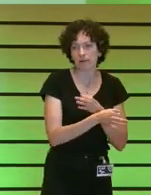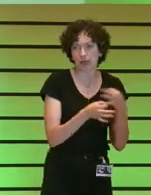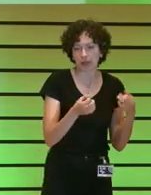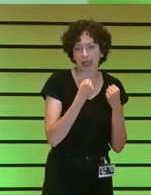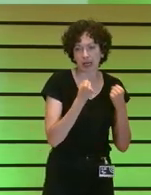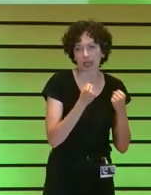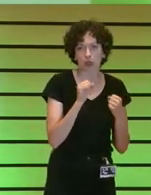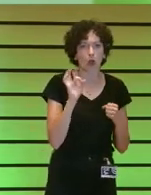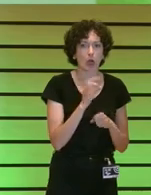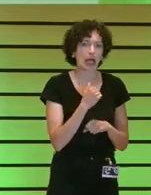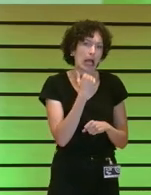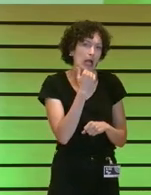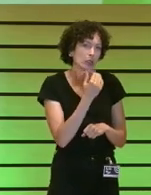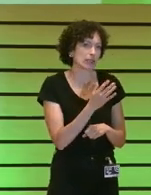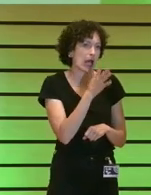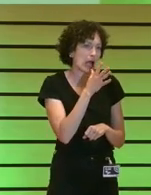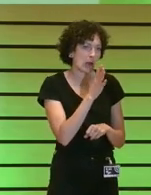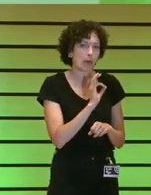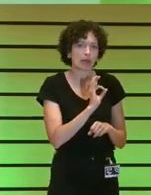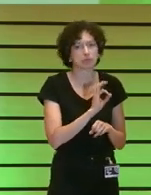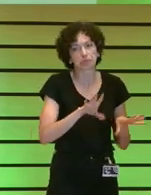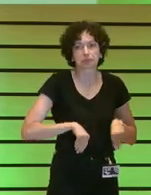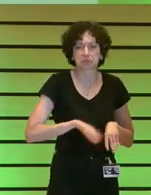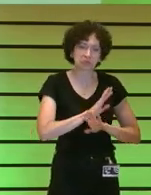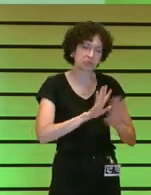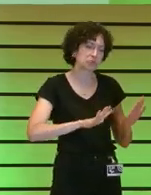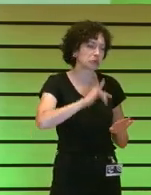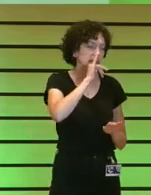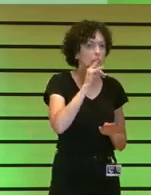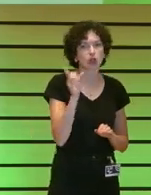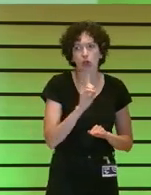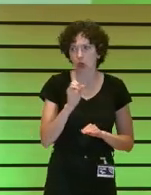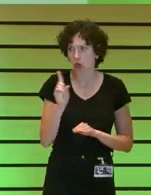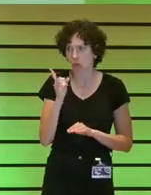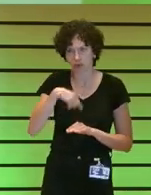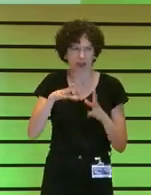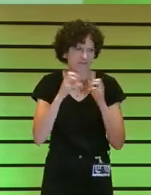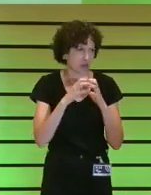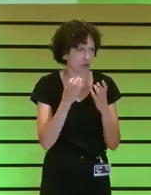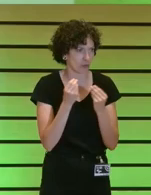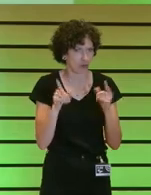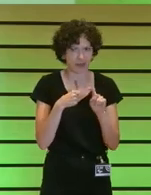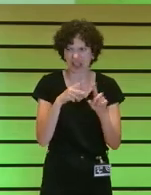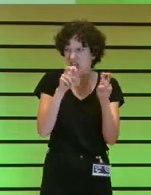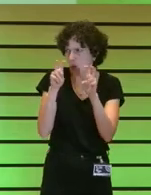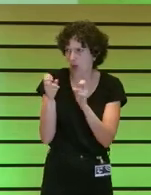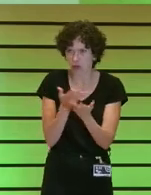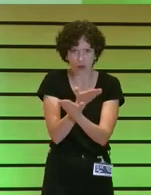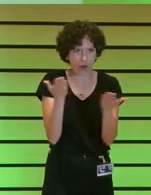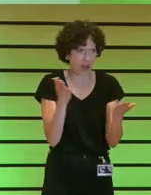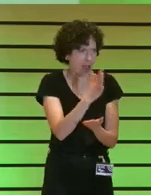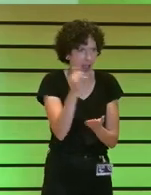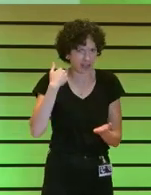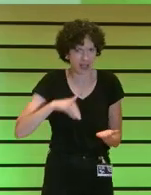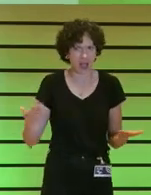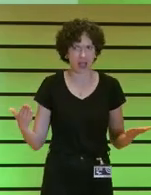energética o de ahorro de agua faltaría más pero vosotros es más ambicioso si además es un sector súper innovador y Súper ambicioso por lo tanto esa ambición